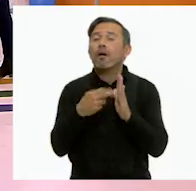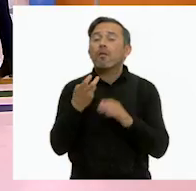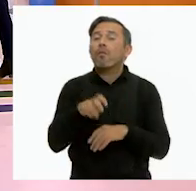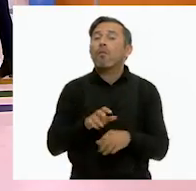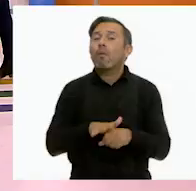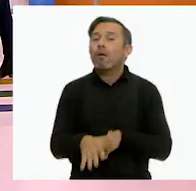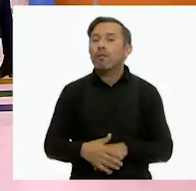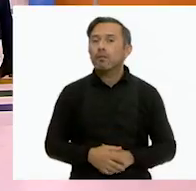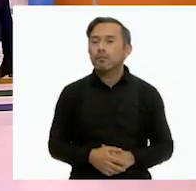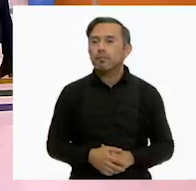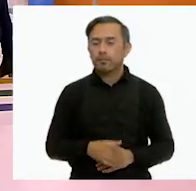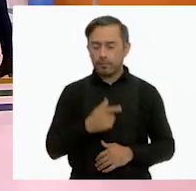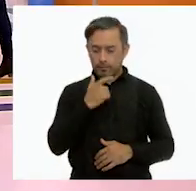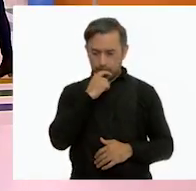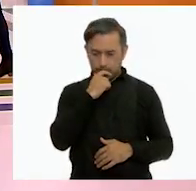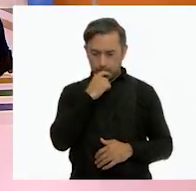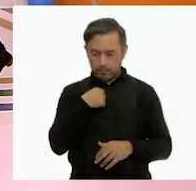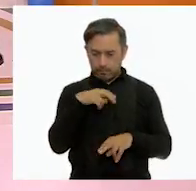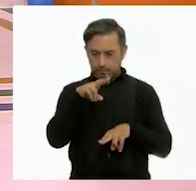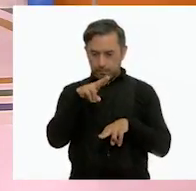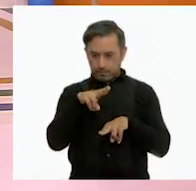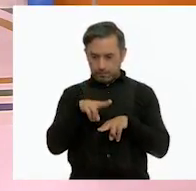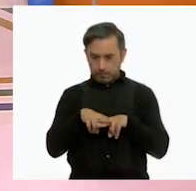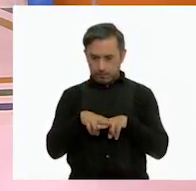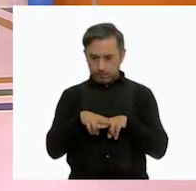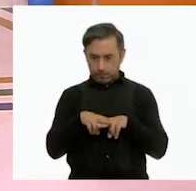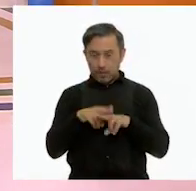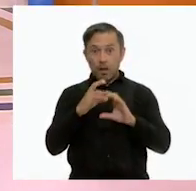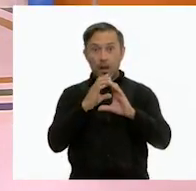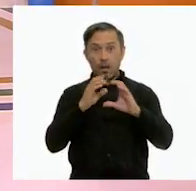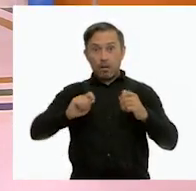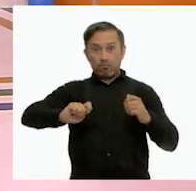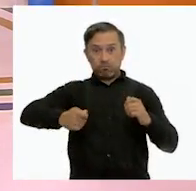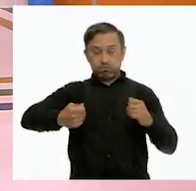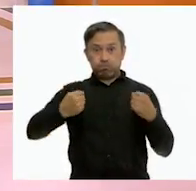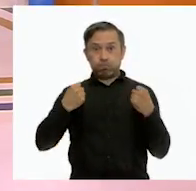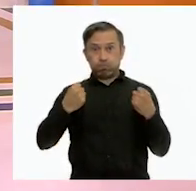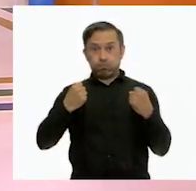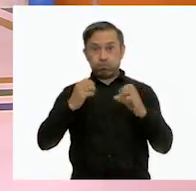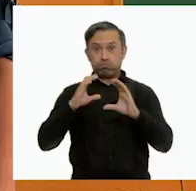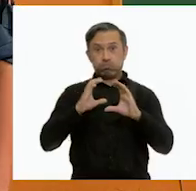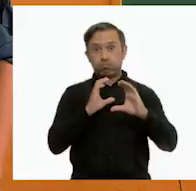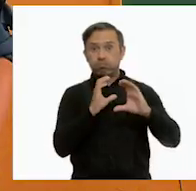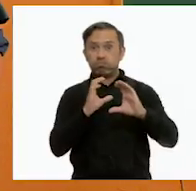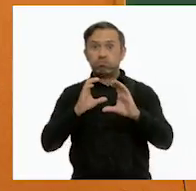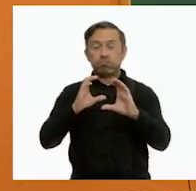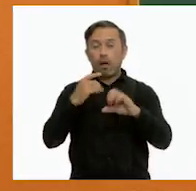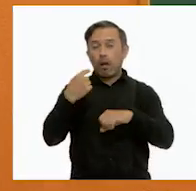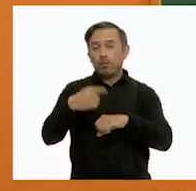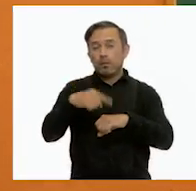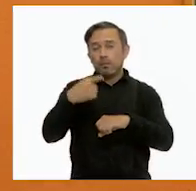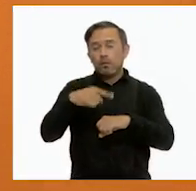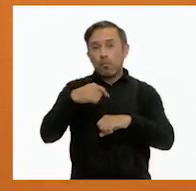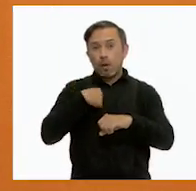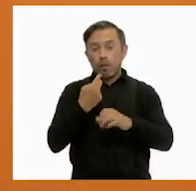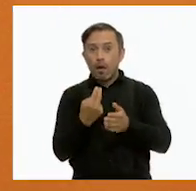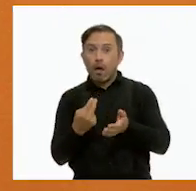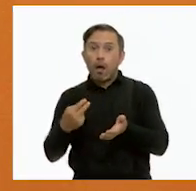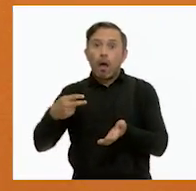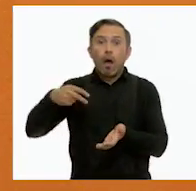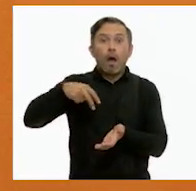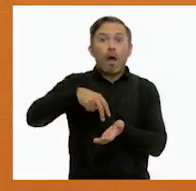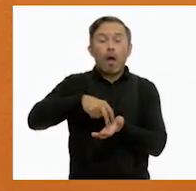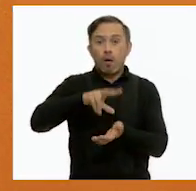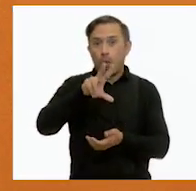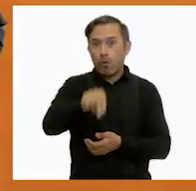No pararme de mi asiento cuando el autobús se está moviendo. Muy bien, esa es una regla, que no debes de